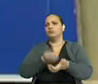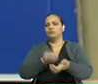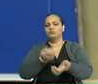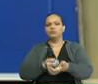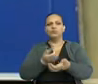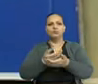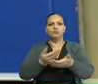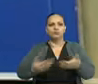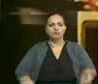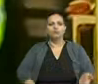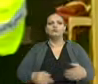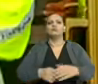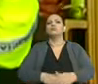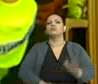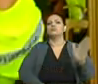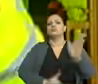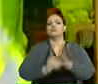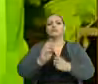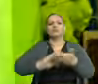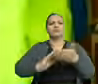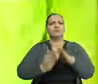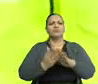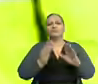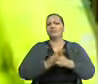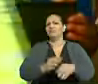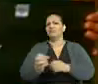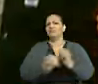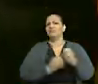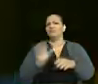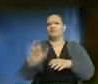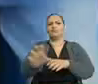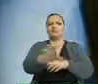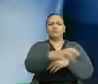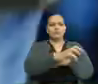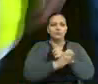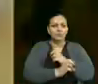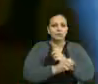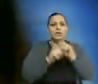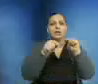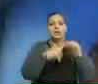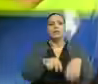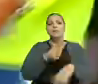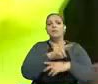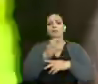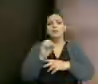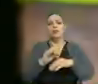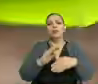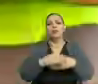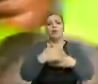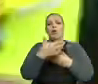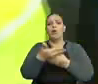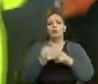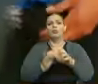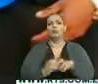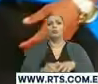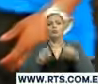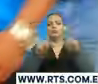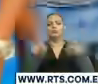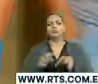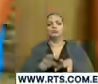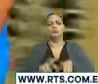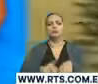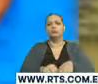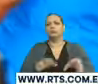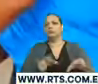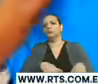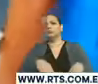Desarrollo Comunitario, donde incautaron aproximadamente 20 computadoras y documentación referente a una compra de insumos médicos con